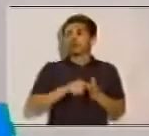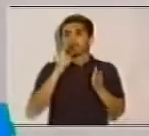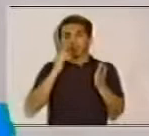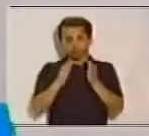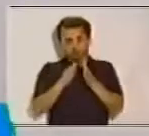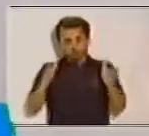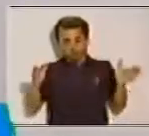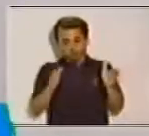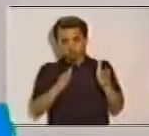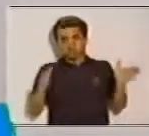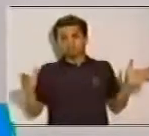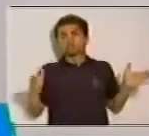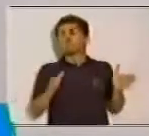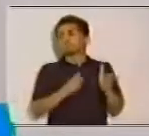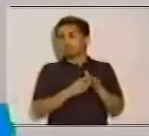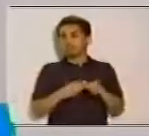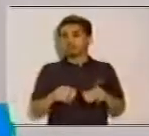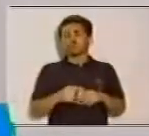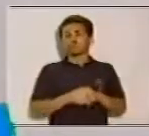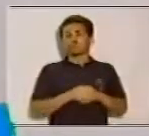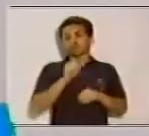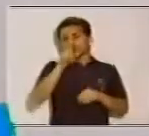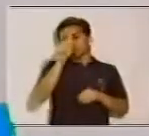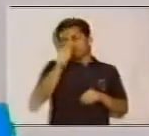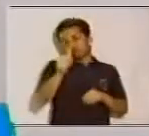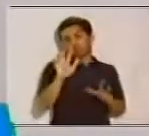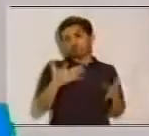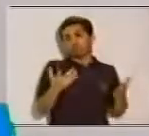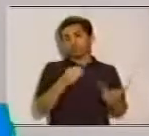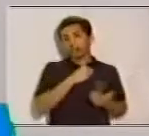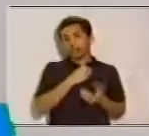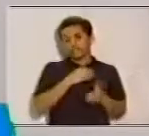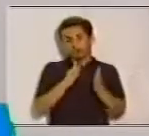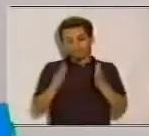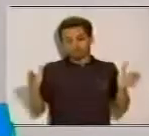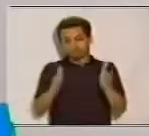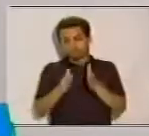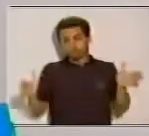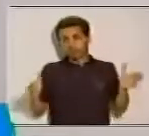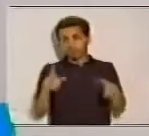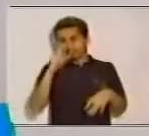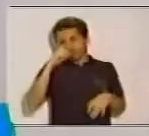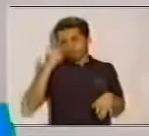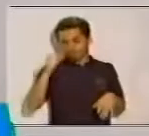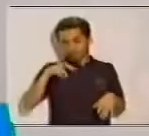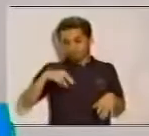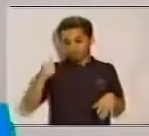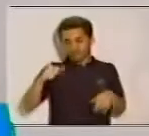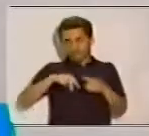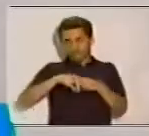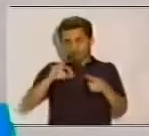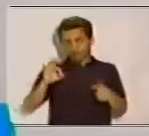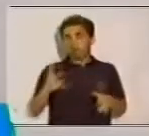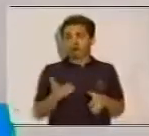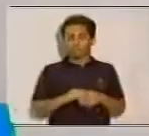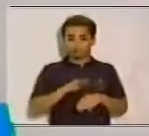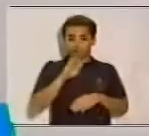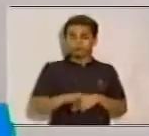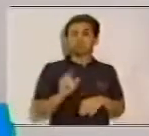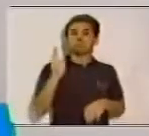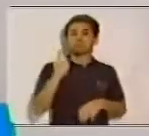que ustedes lo hagan, pero el procedimiento es lo mismo, es lo siguiente. Primer paso, vayan apuntando, pues. Paso número uno.